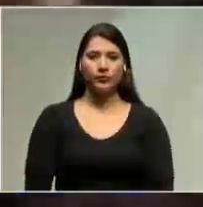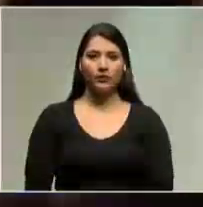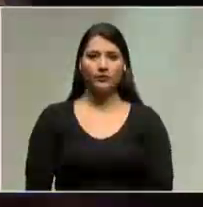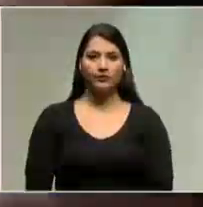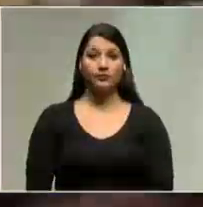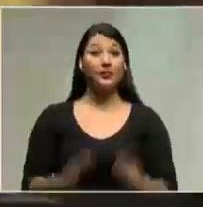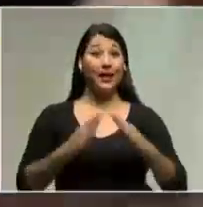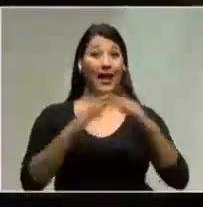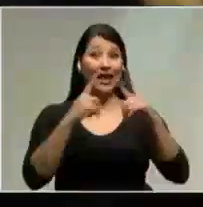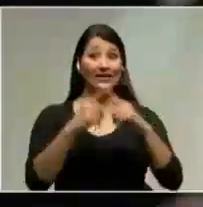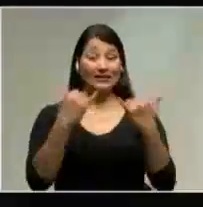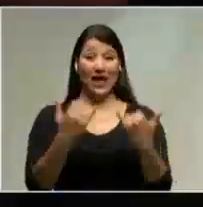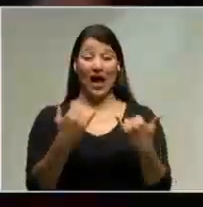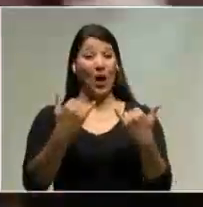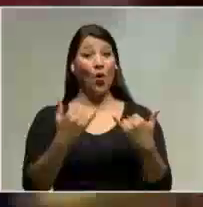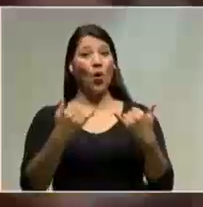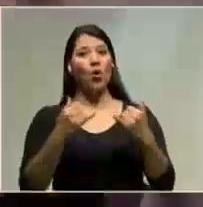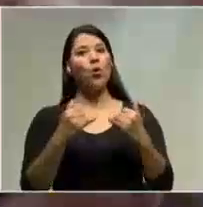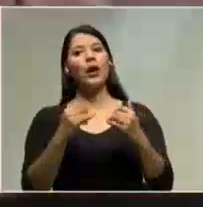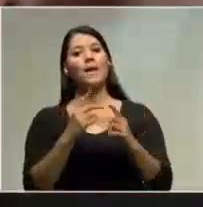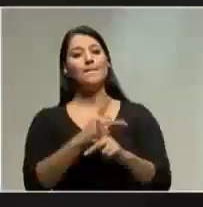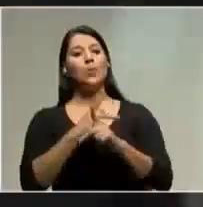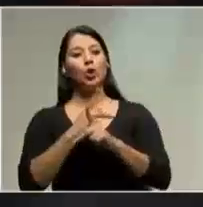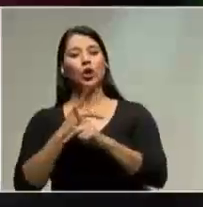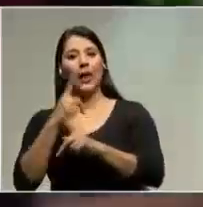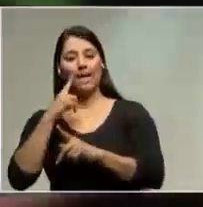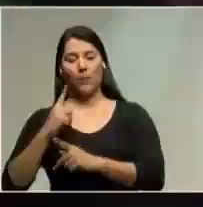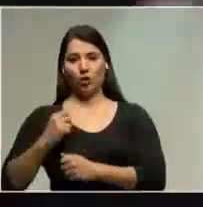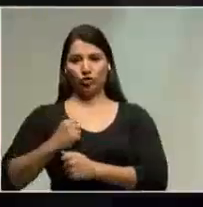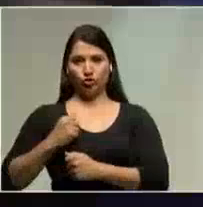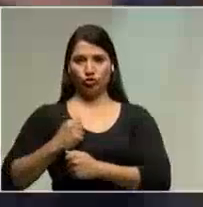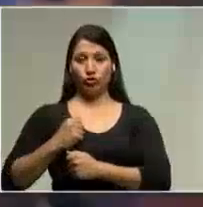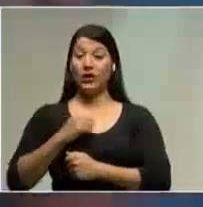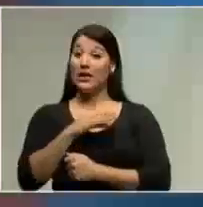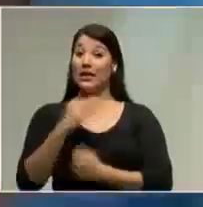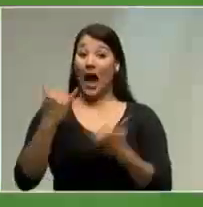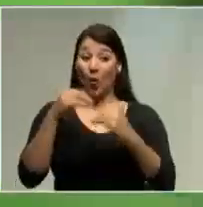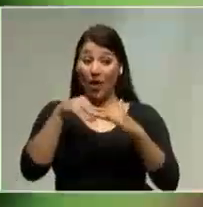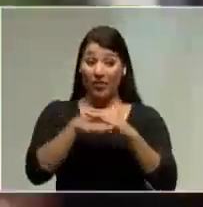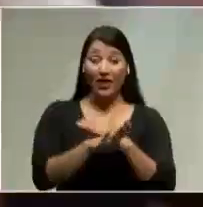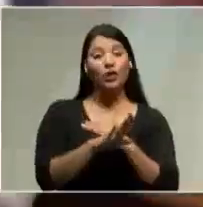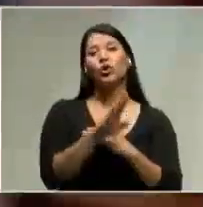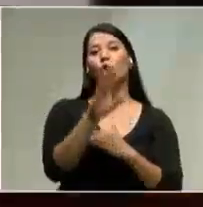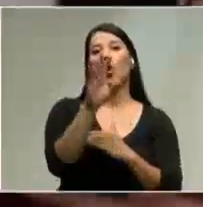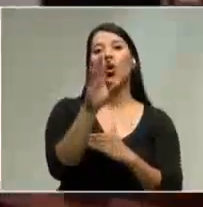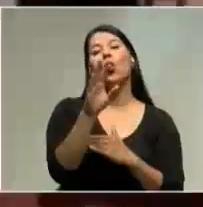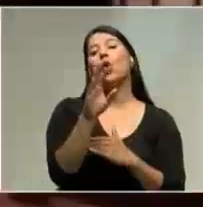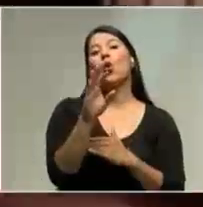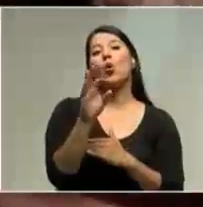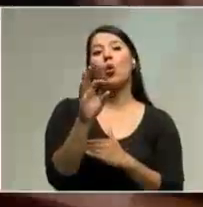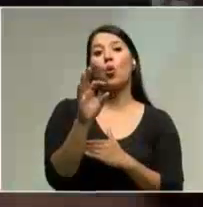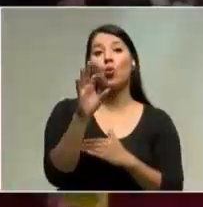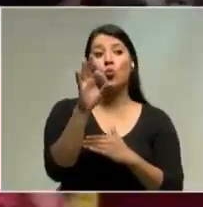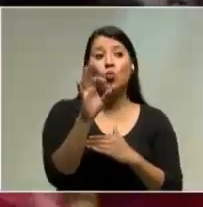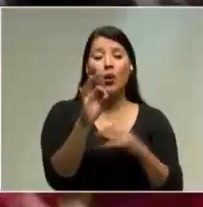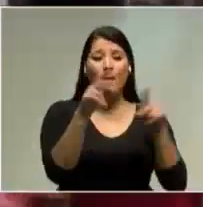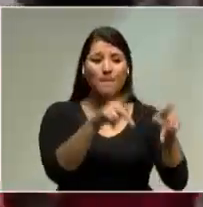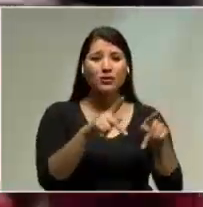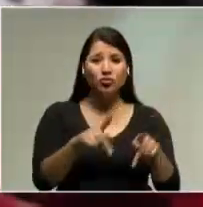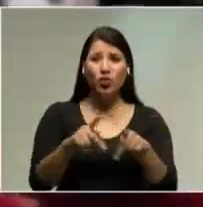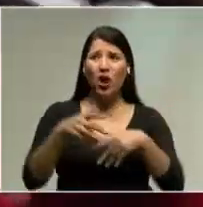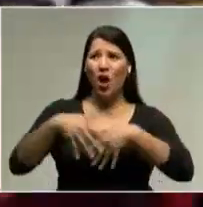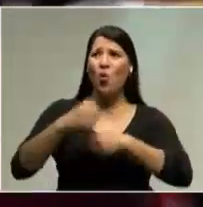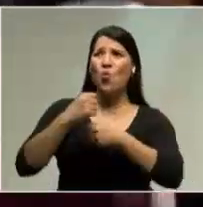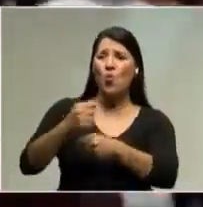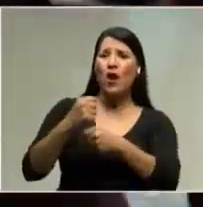La catedral ha estado acordonada por las fuerzas del orden, mientras en su interior al menos 9 madres de presos mantenían una huelga de hambre para exigir